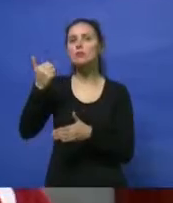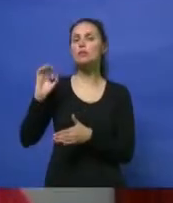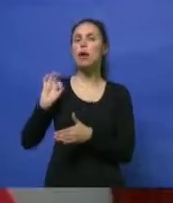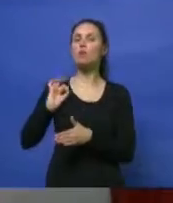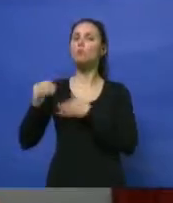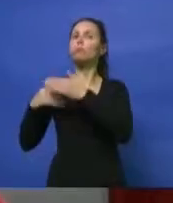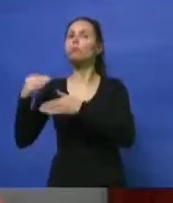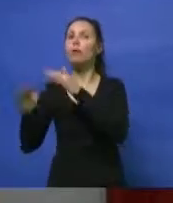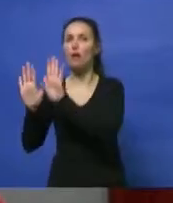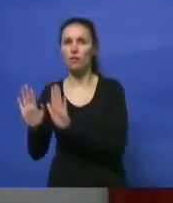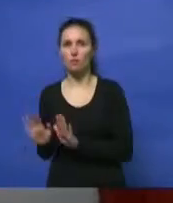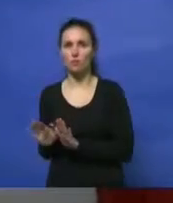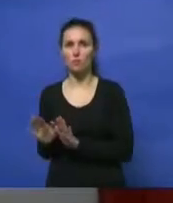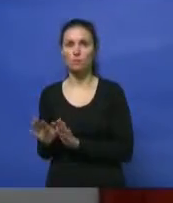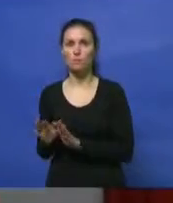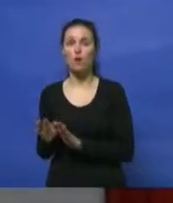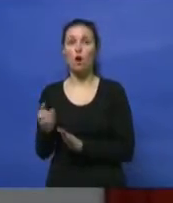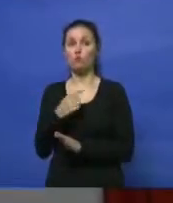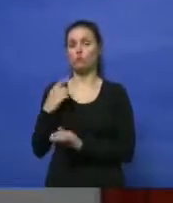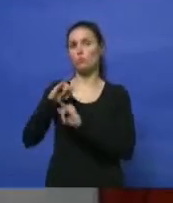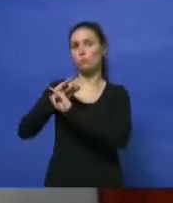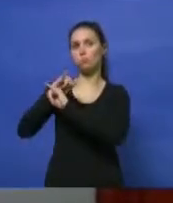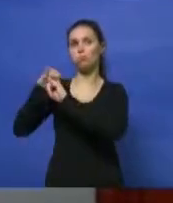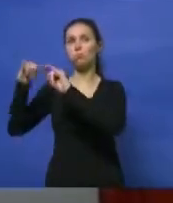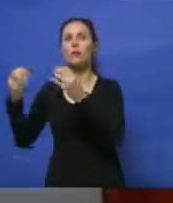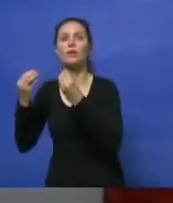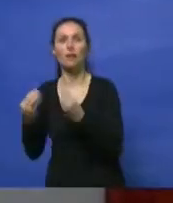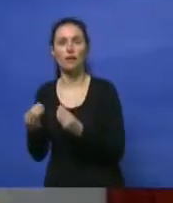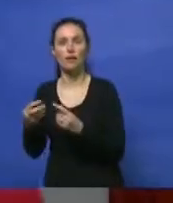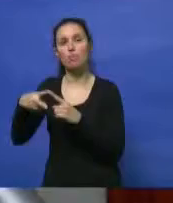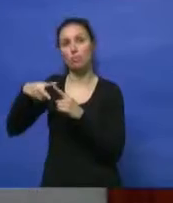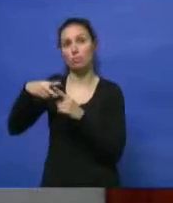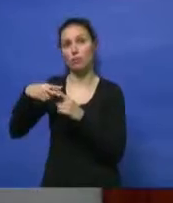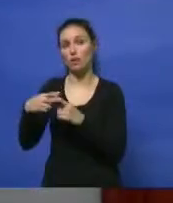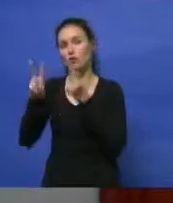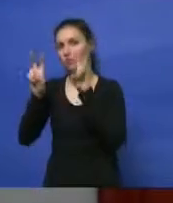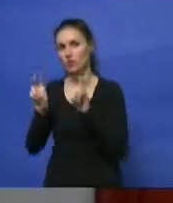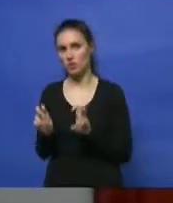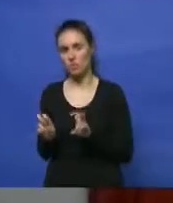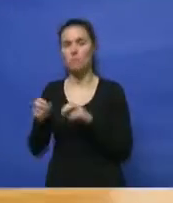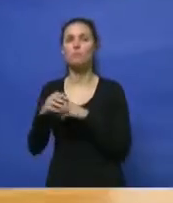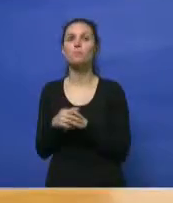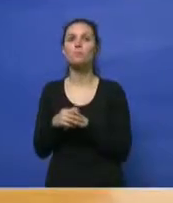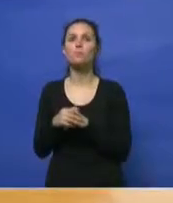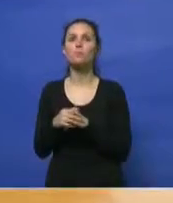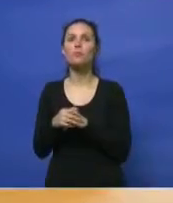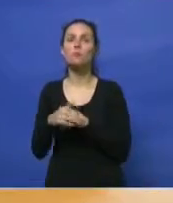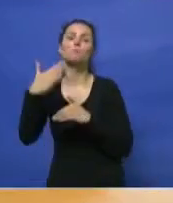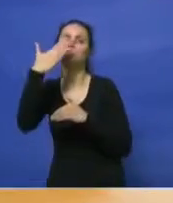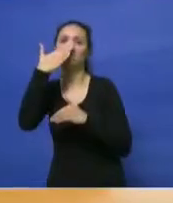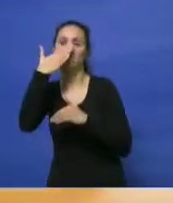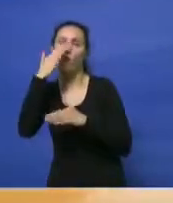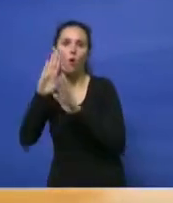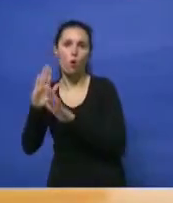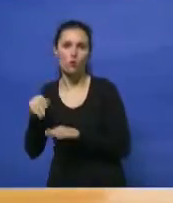a difundir todo lo que es referente a tecnología, lo que se hace a nivel provincial y lo que se hace a